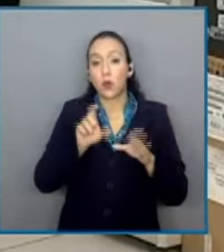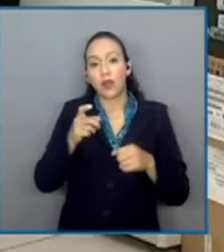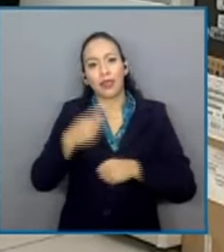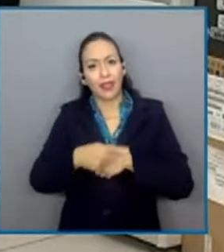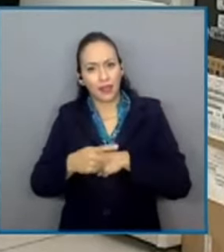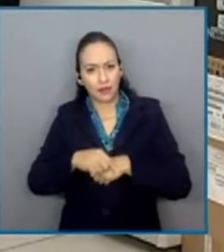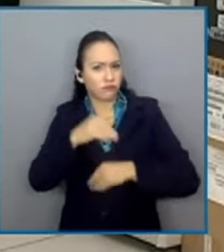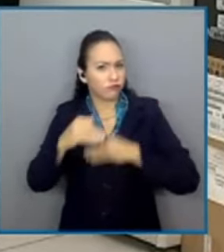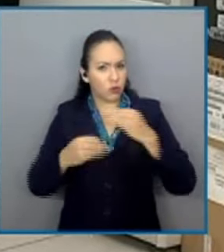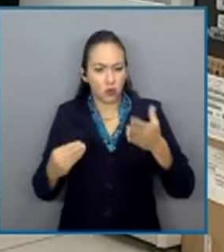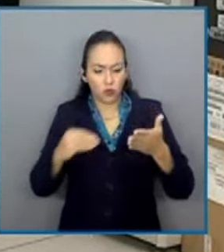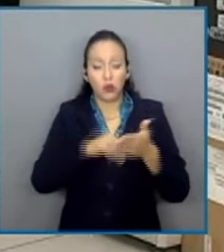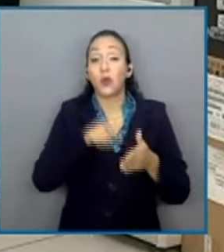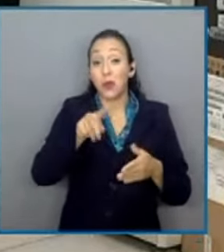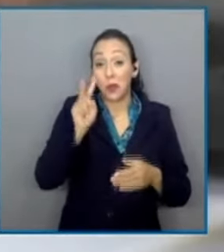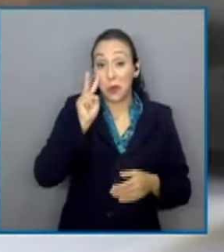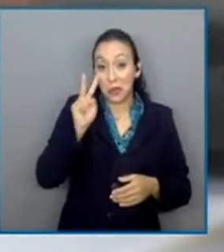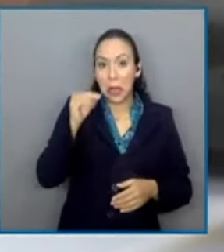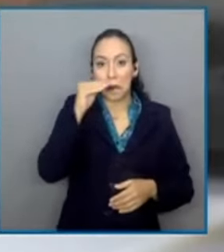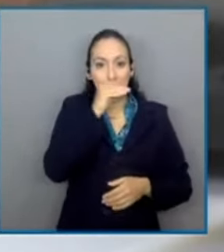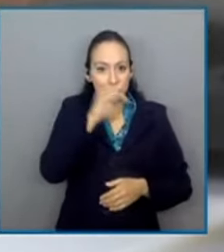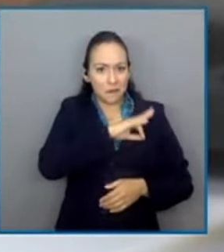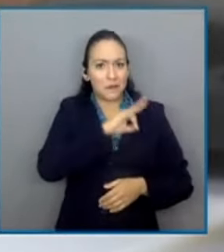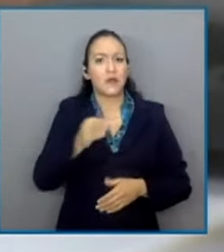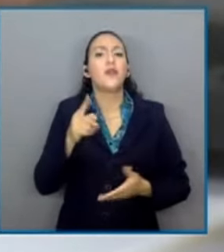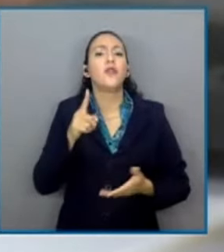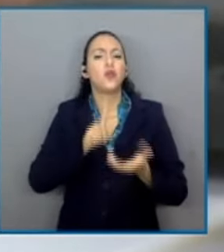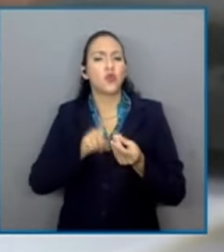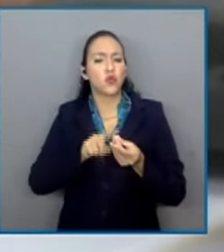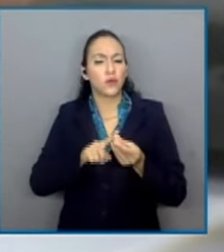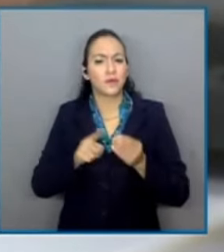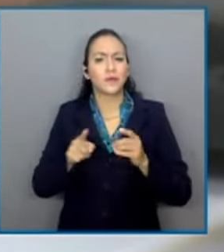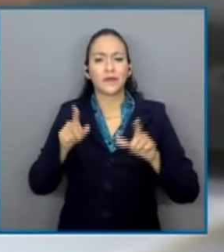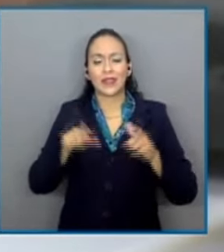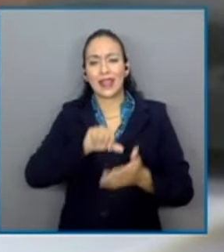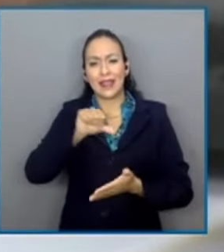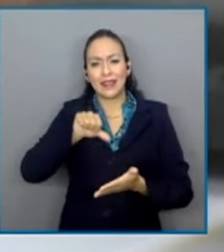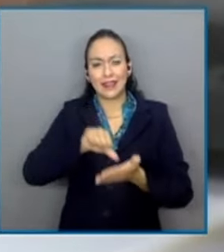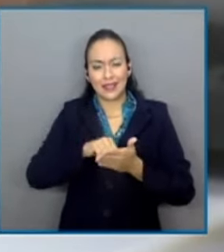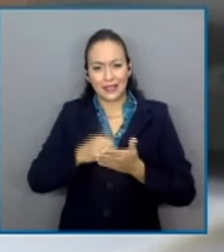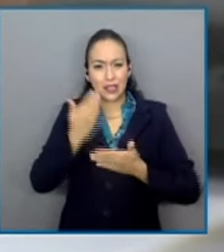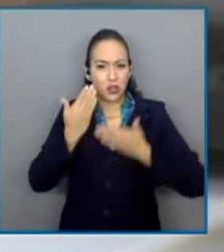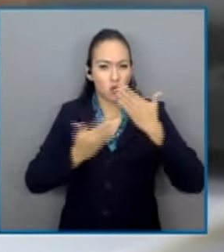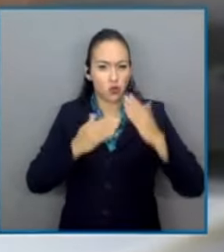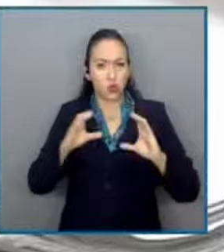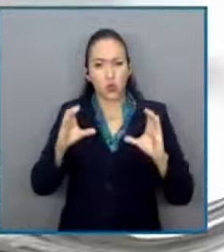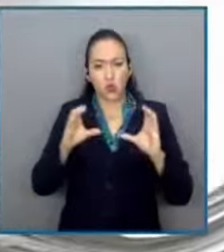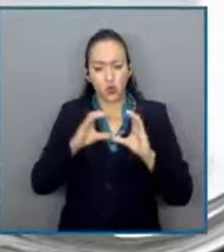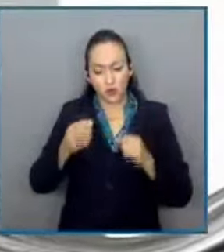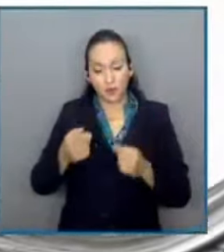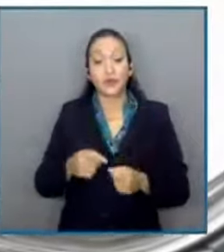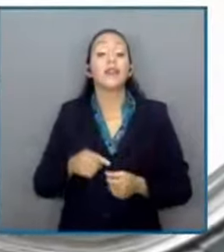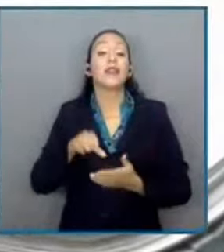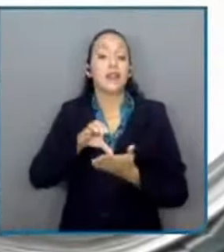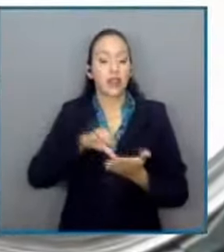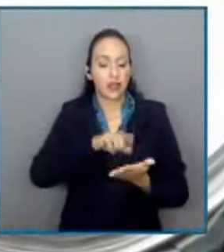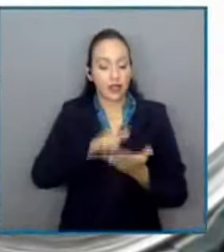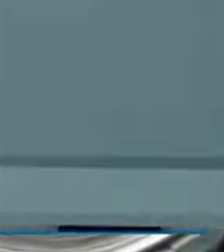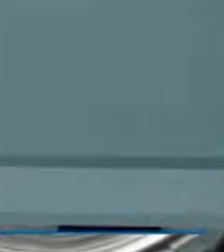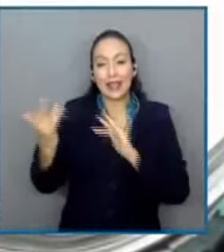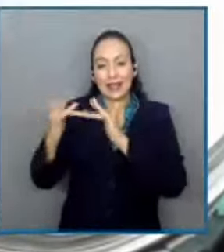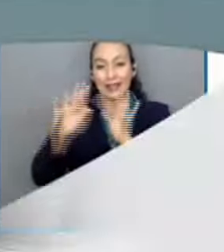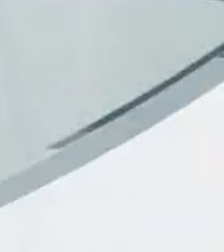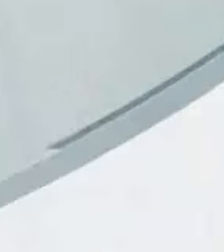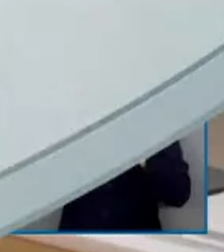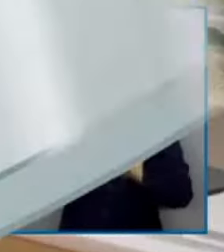consultarlo de manera gratuita en el sitio web del Centro de Estudios Constitucionales y en la red de bibliotecas de la Suprema Corte.